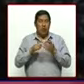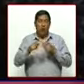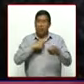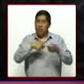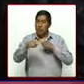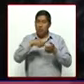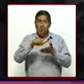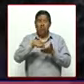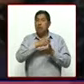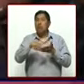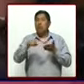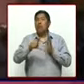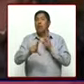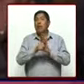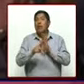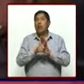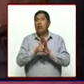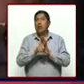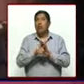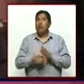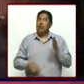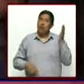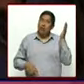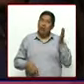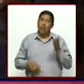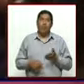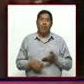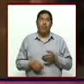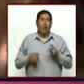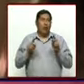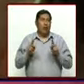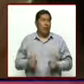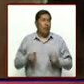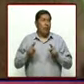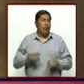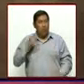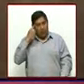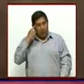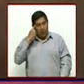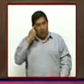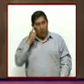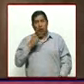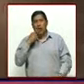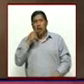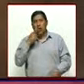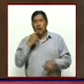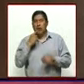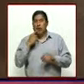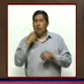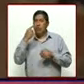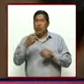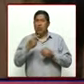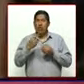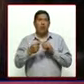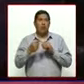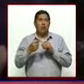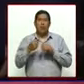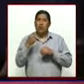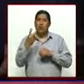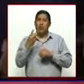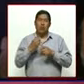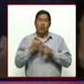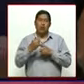de las denominadas leyes. Claro, y hay personas que todavía están pensando, ¿será suficiente de 6 a 12, 13 años de